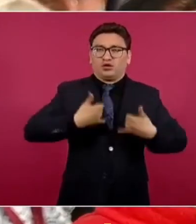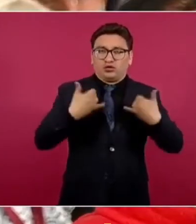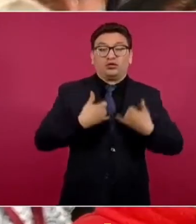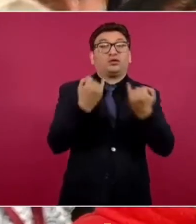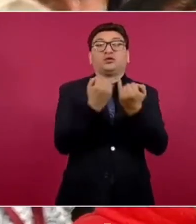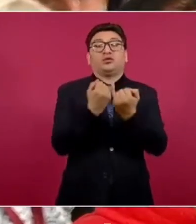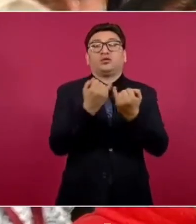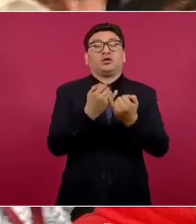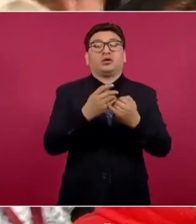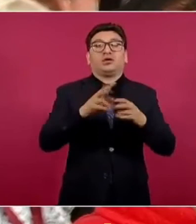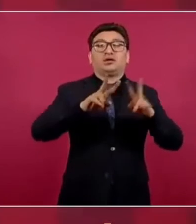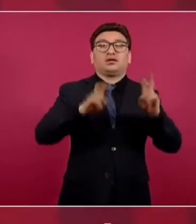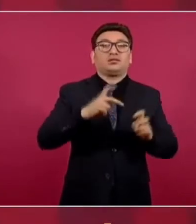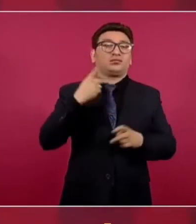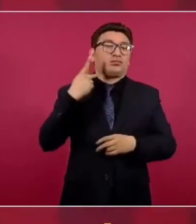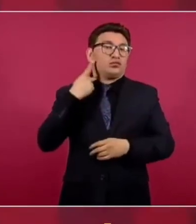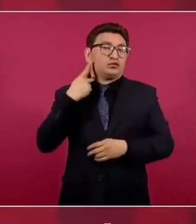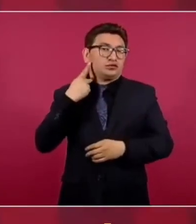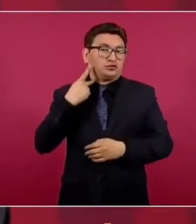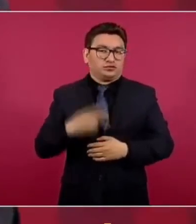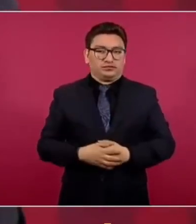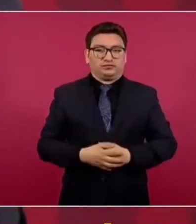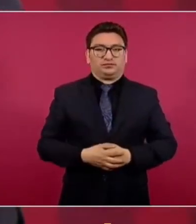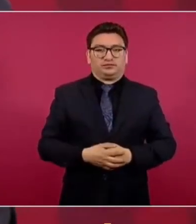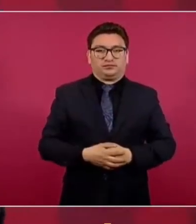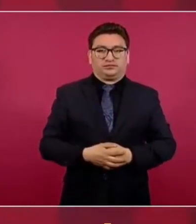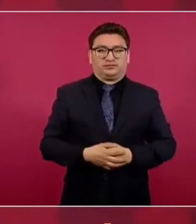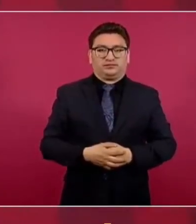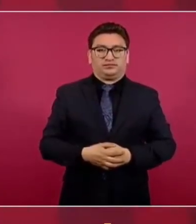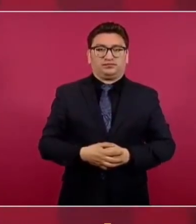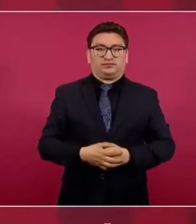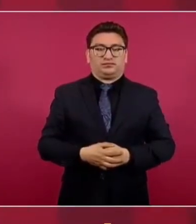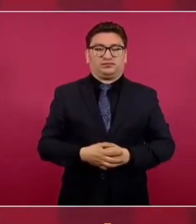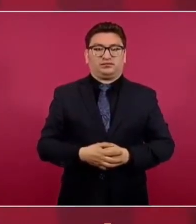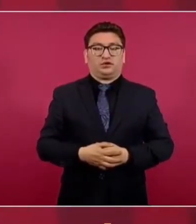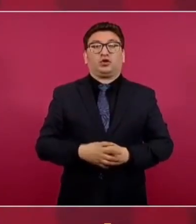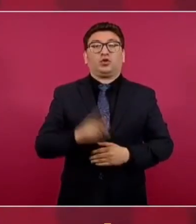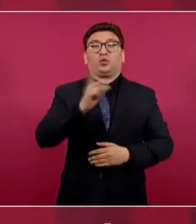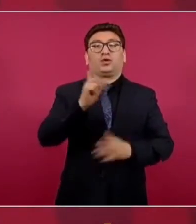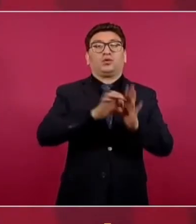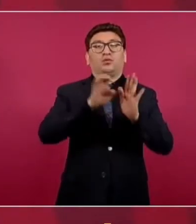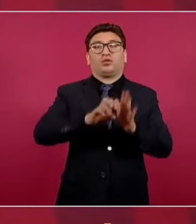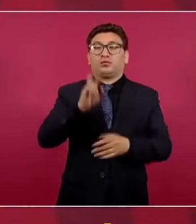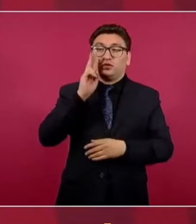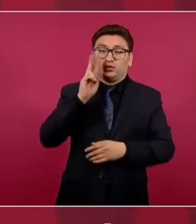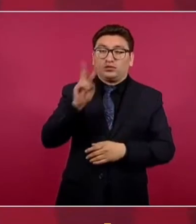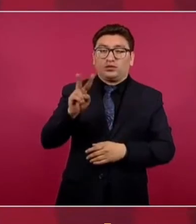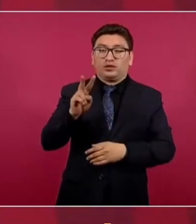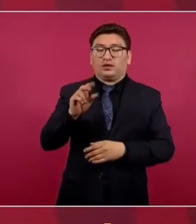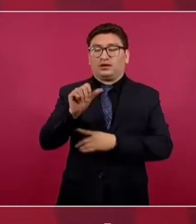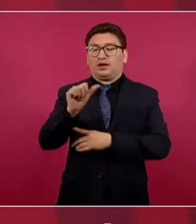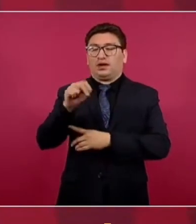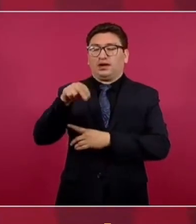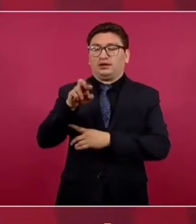Cuando veo argumentar a mi tocaya